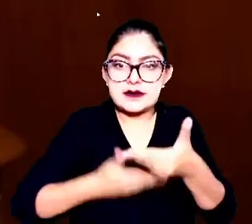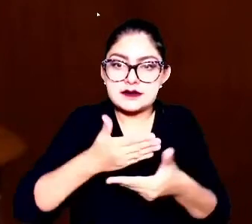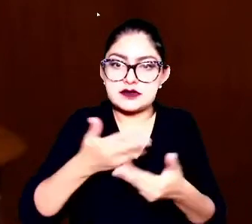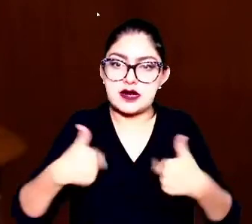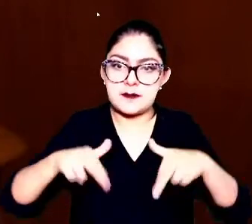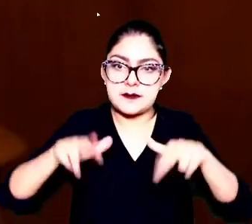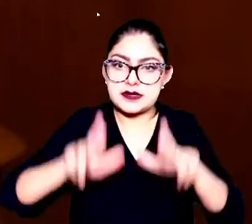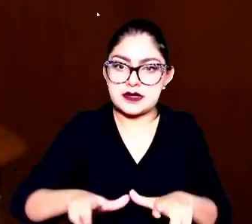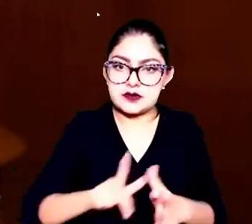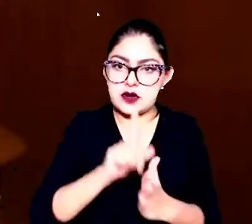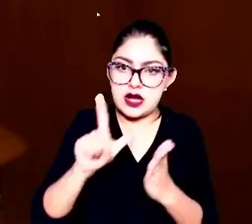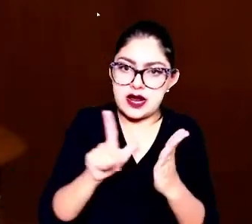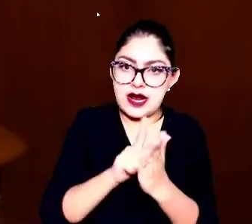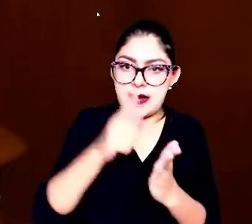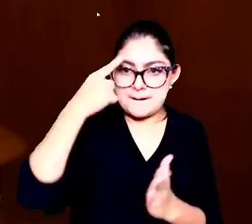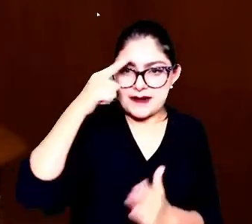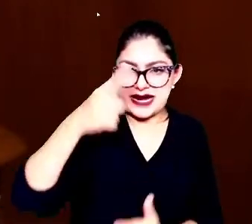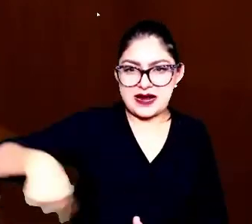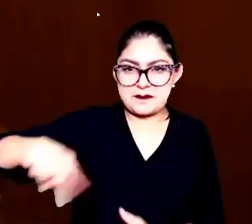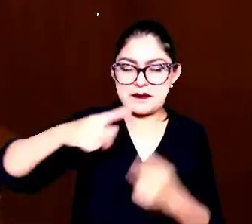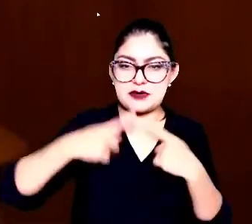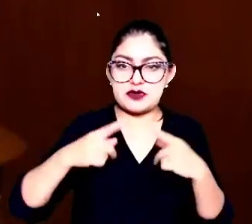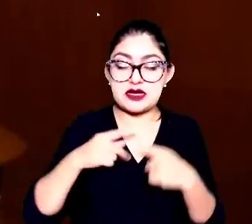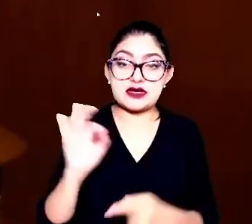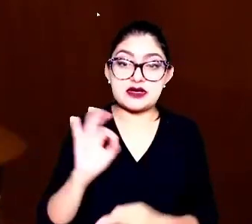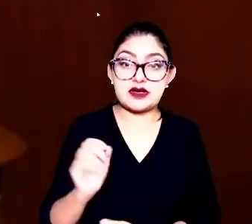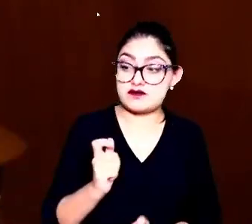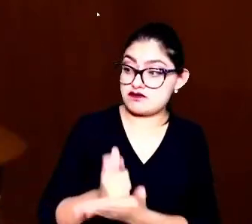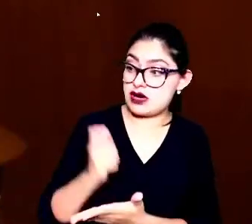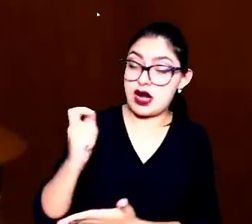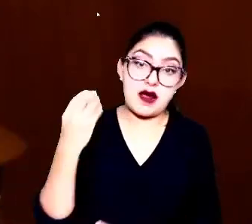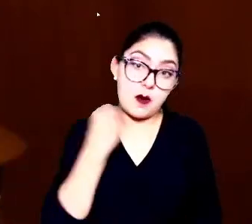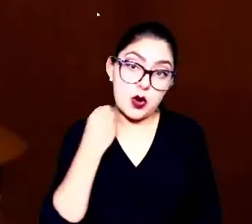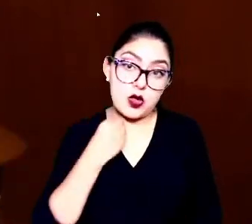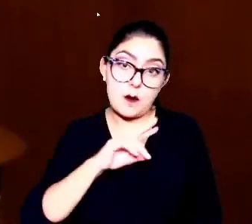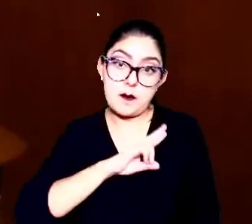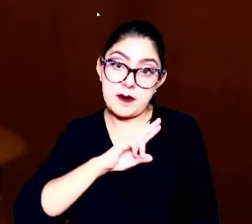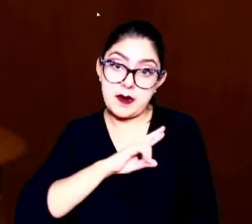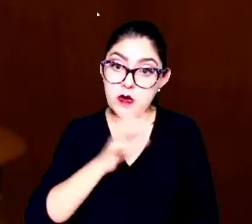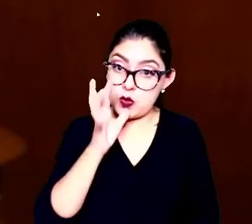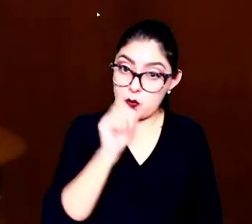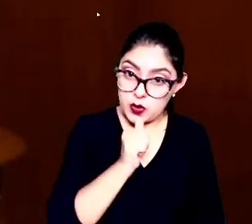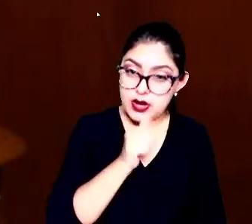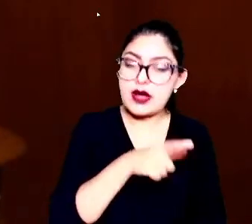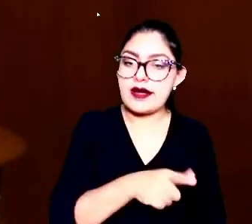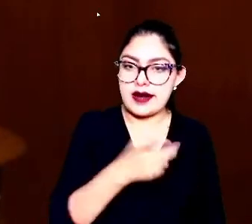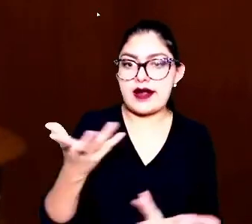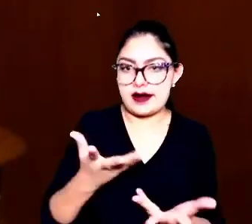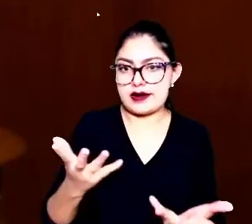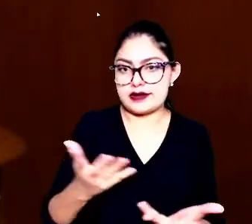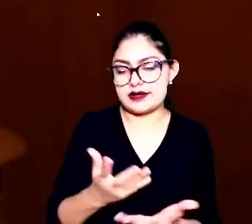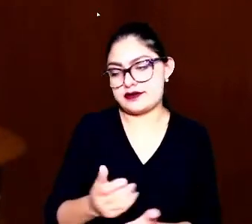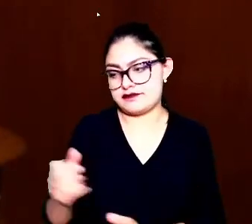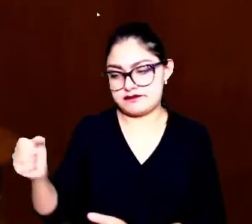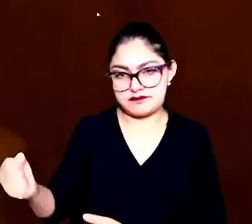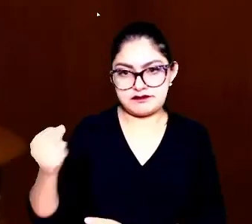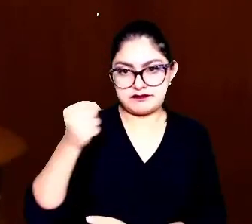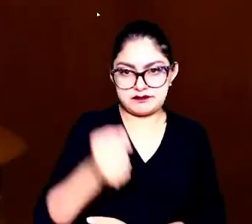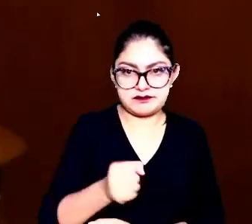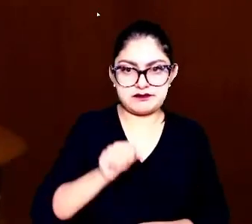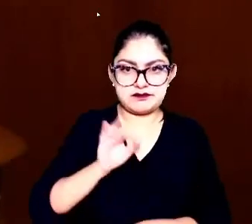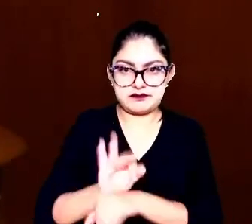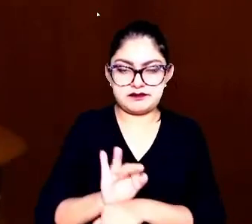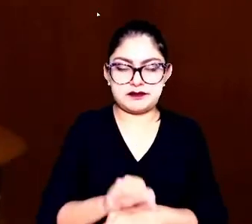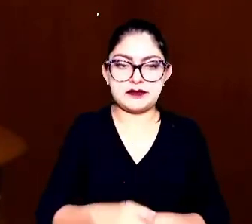que no cuenten con los recursos para pagar un abogado por lo que partiendo de esta necesario homologación de